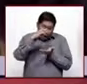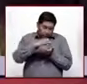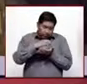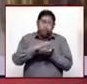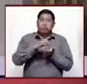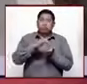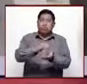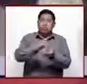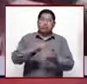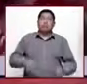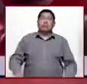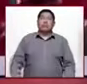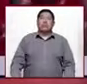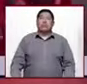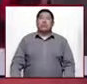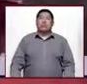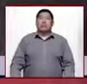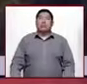celular.